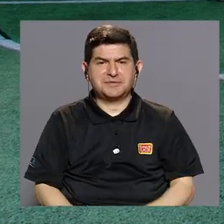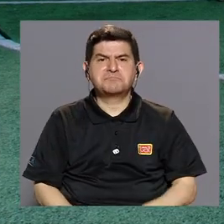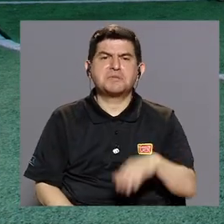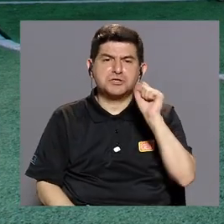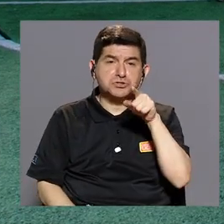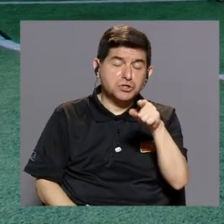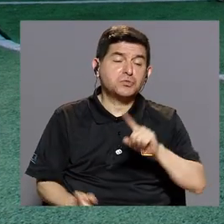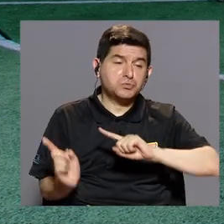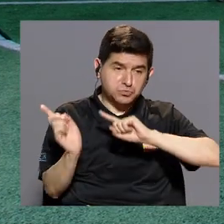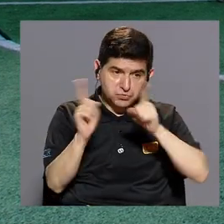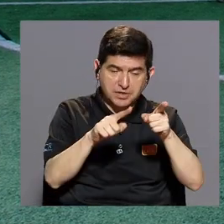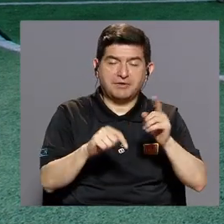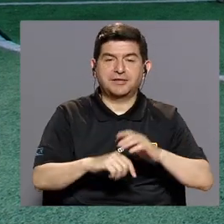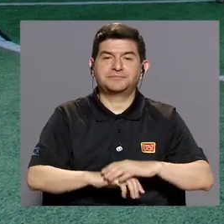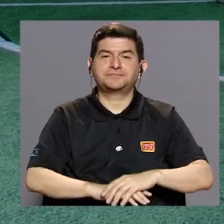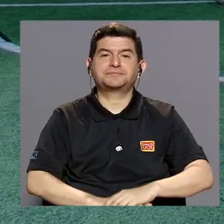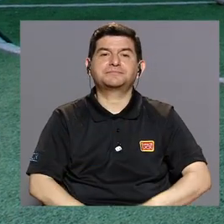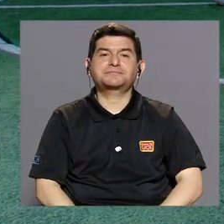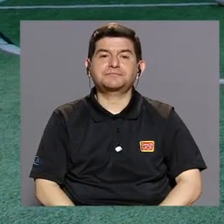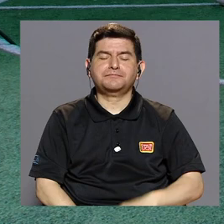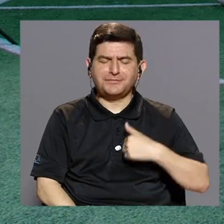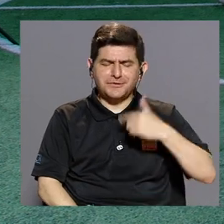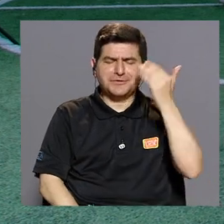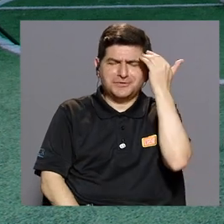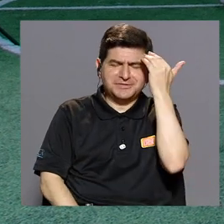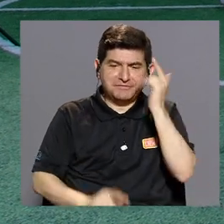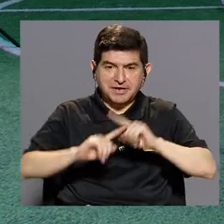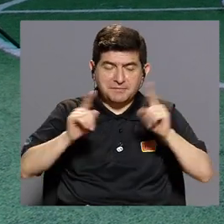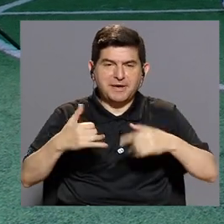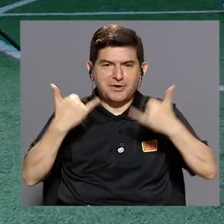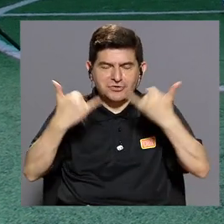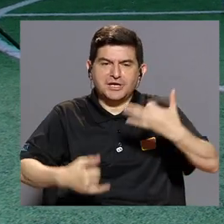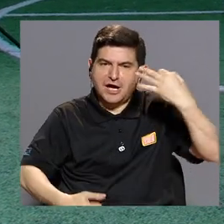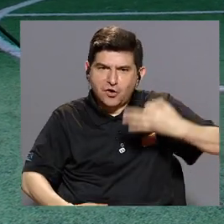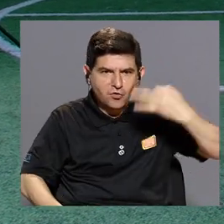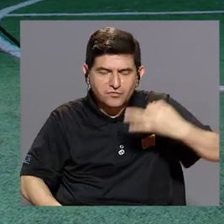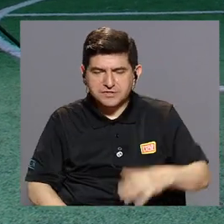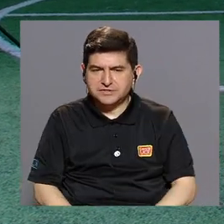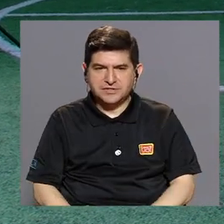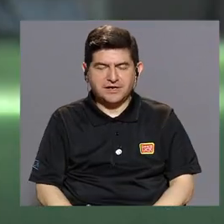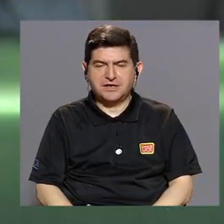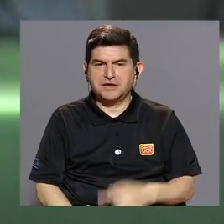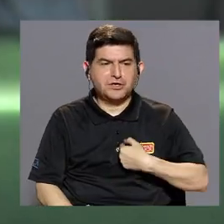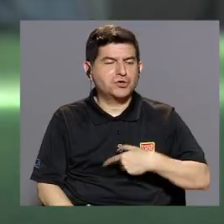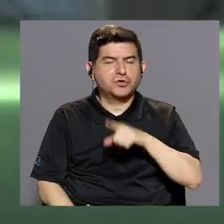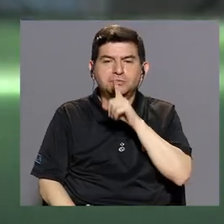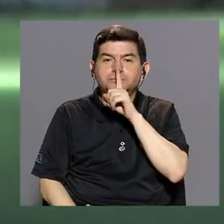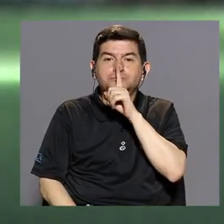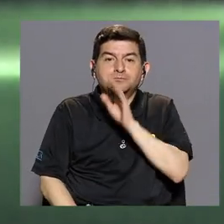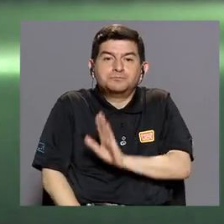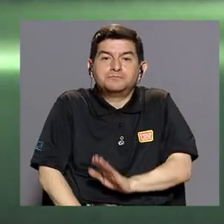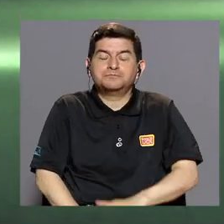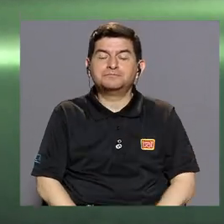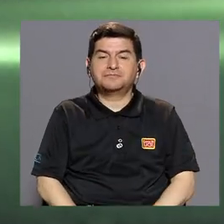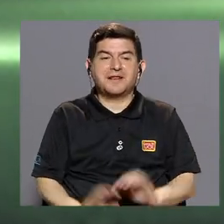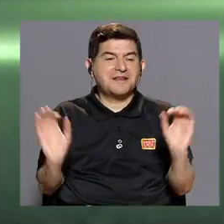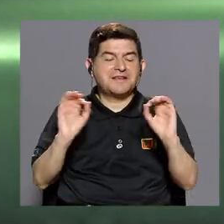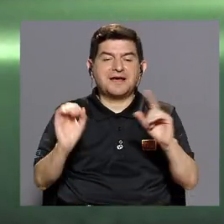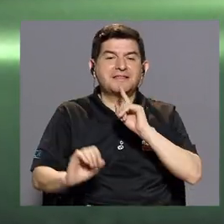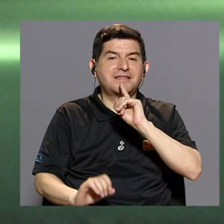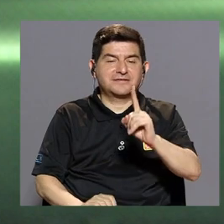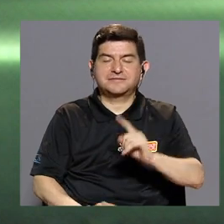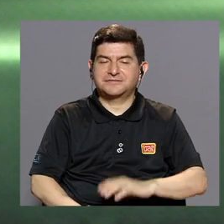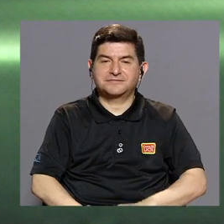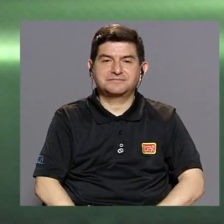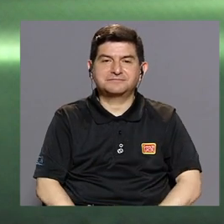sí, ame, vas vos, etc. Ya yo lo sabía, pero hasta que no sea oficial, de ahí, no. Y yo no le había dicho a nadie. Yo no había dicho nada, ni